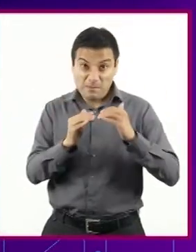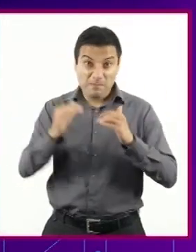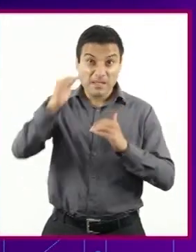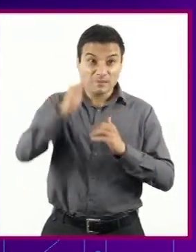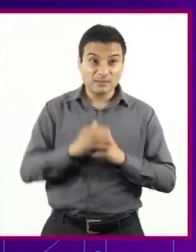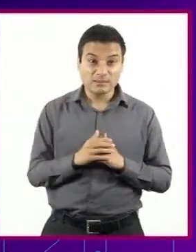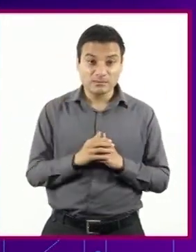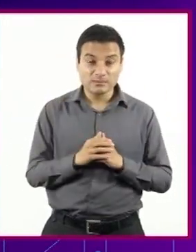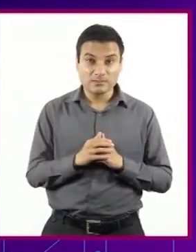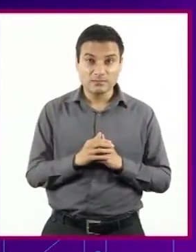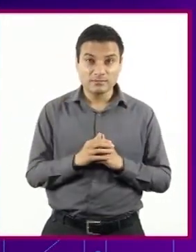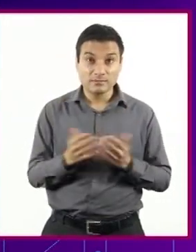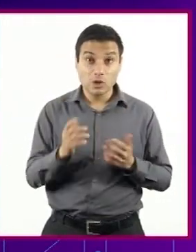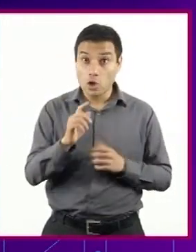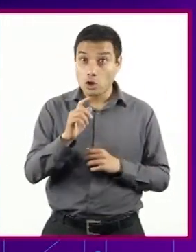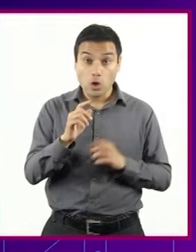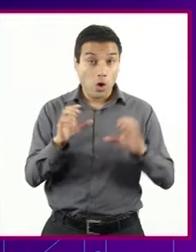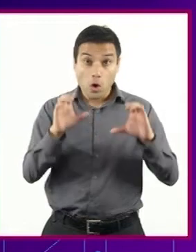sin ton.